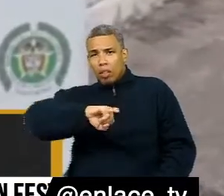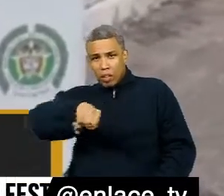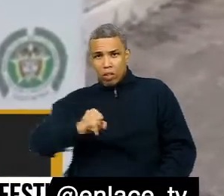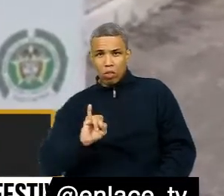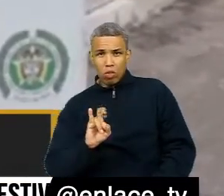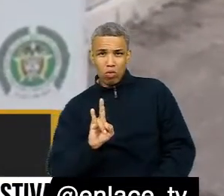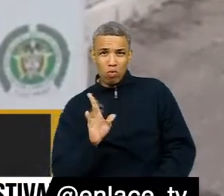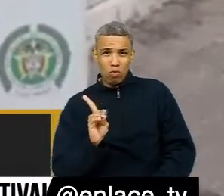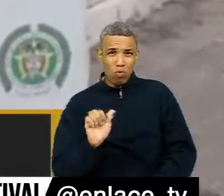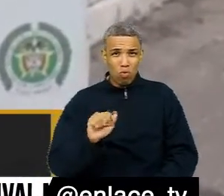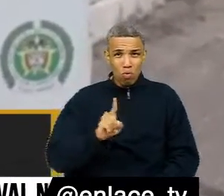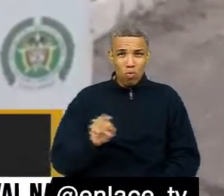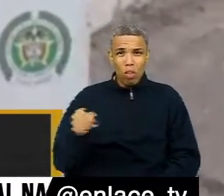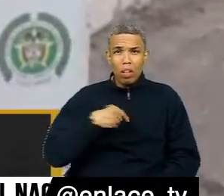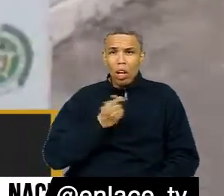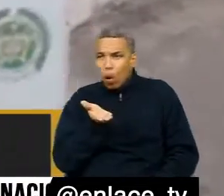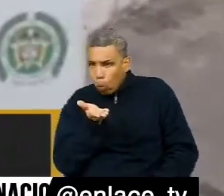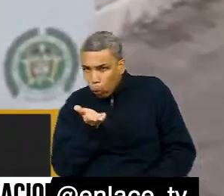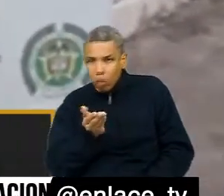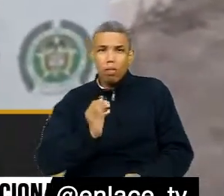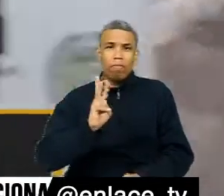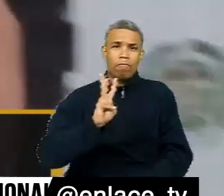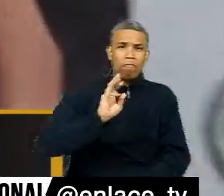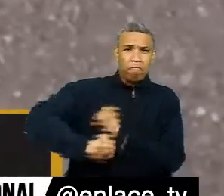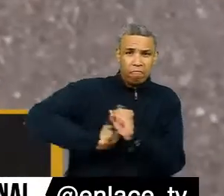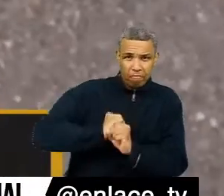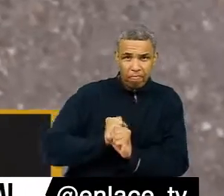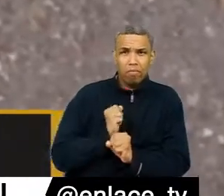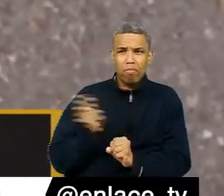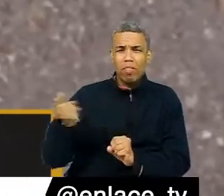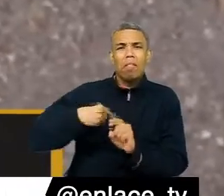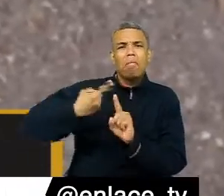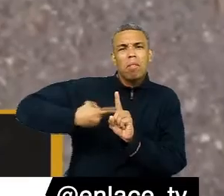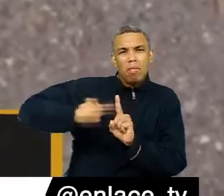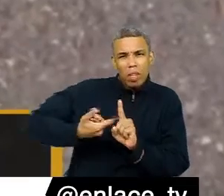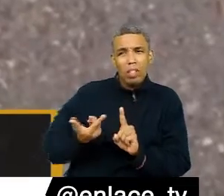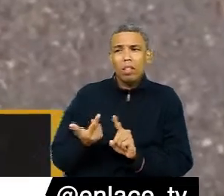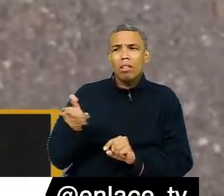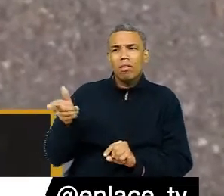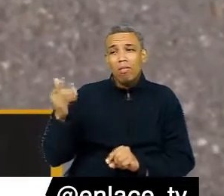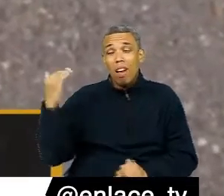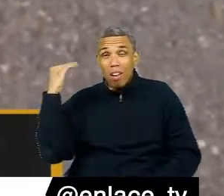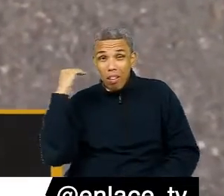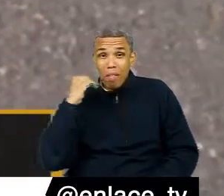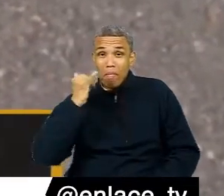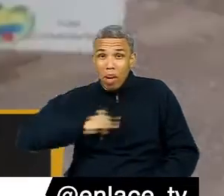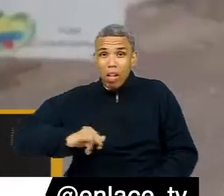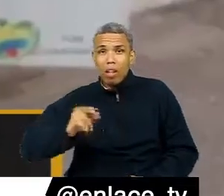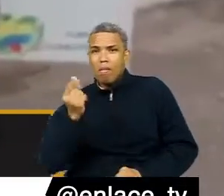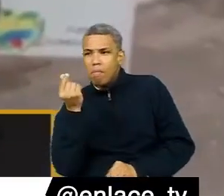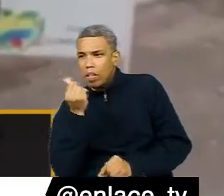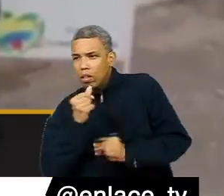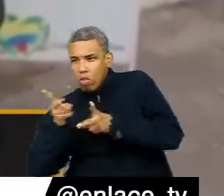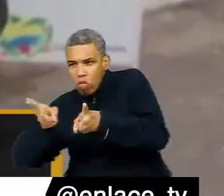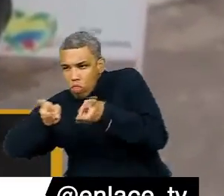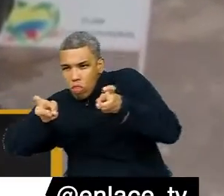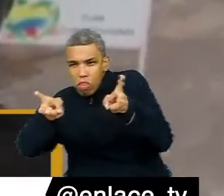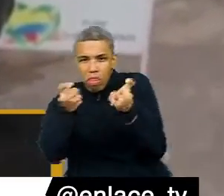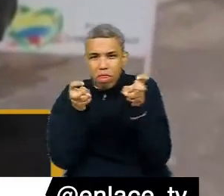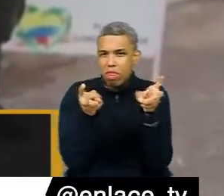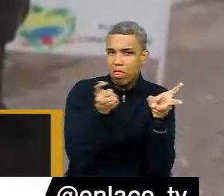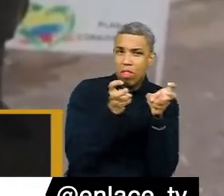de 30 años de edad por orden judicial, ya que desde hacía varios meses caía sobre él un antecedente por extorsión. Presuntamente se dedicaba a